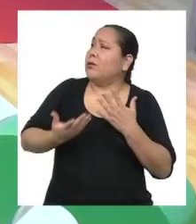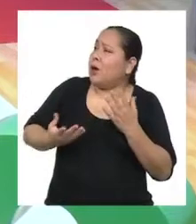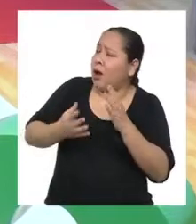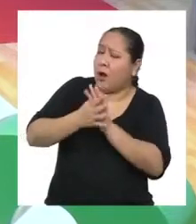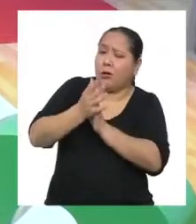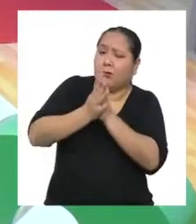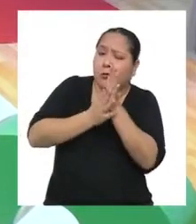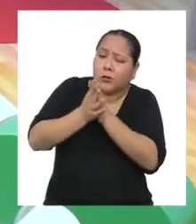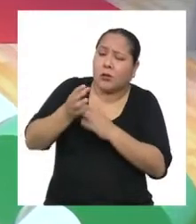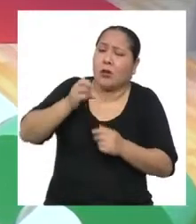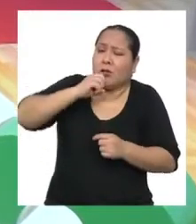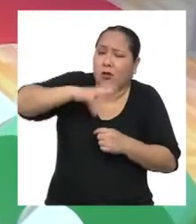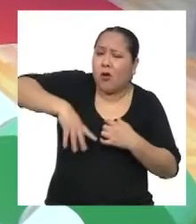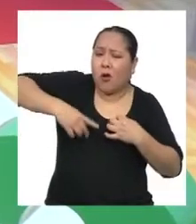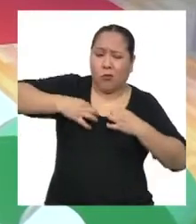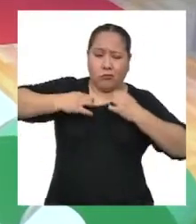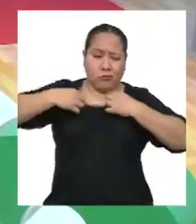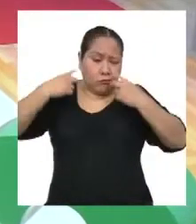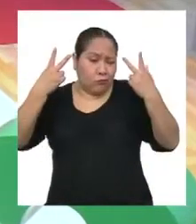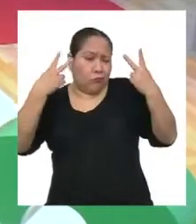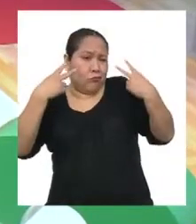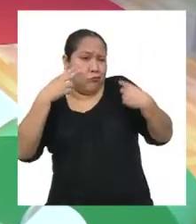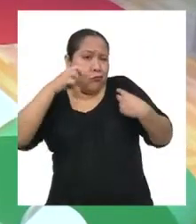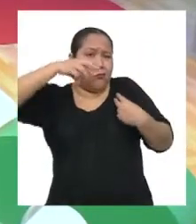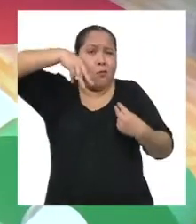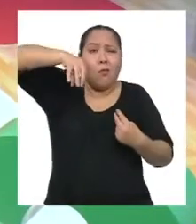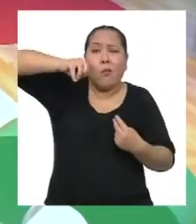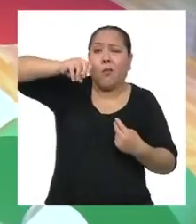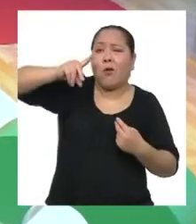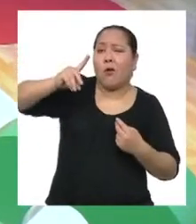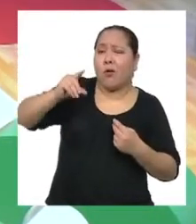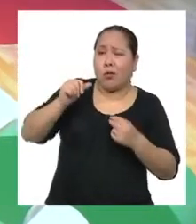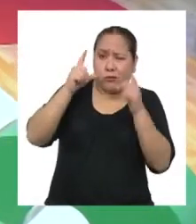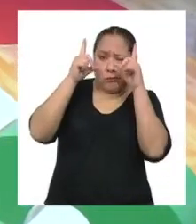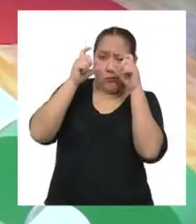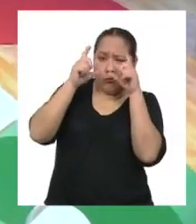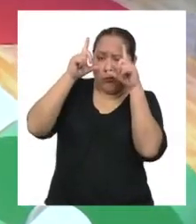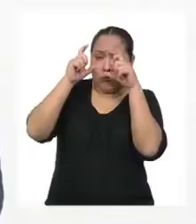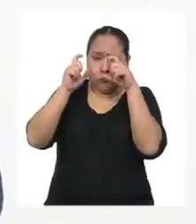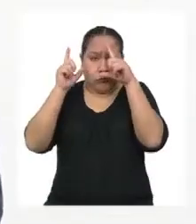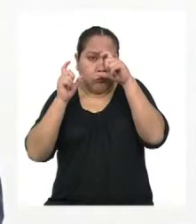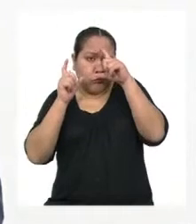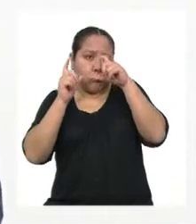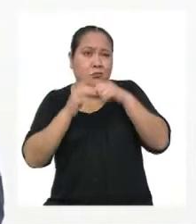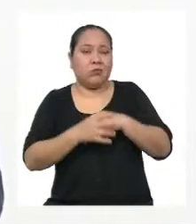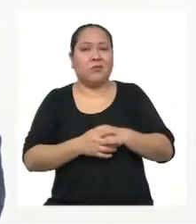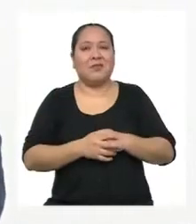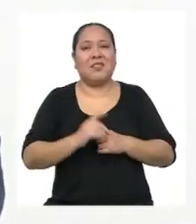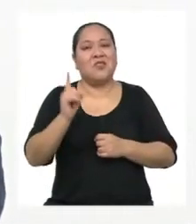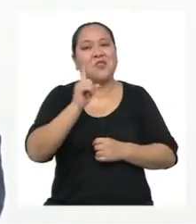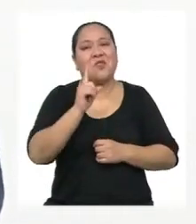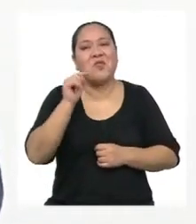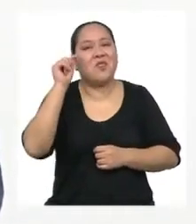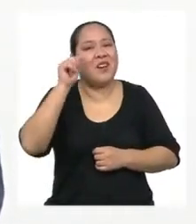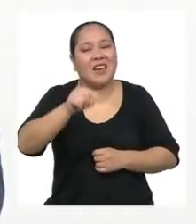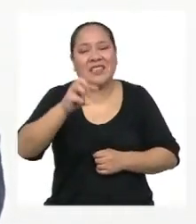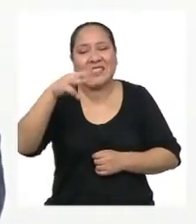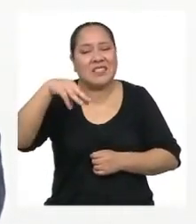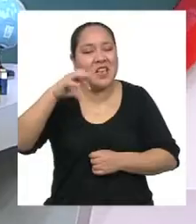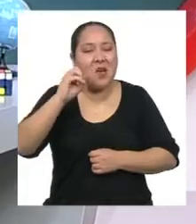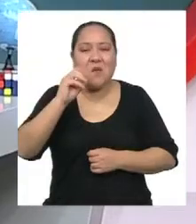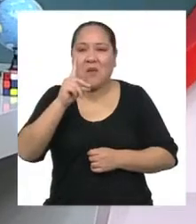dijo moda? No ese tipo de moda, detective